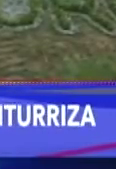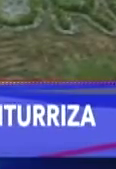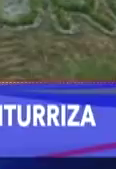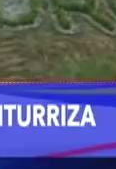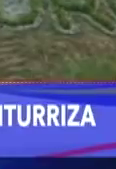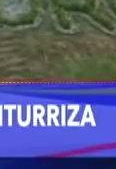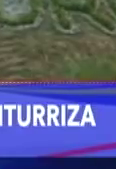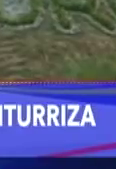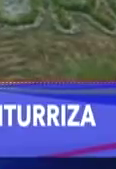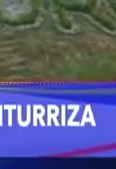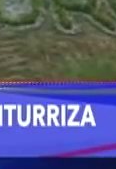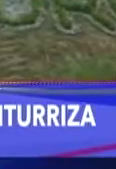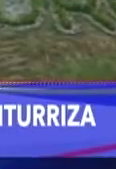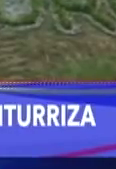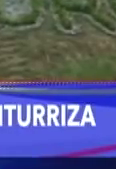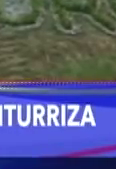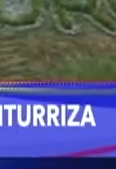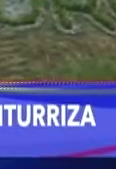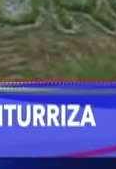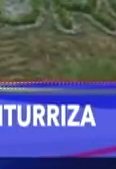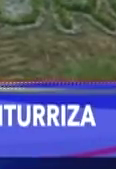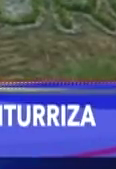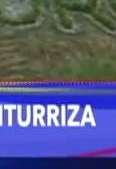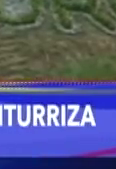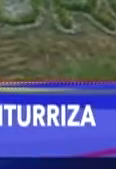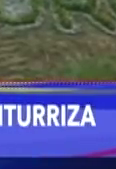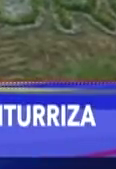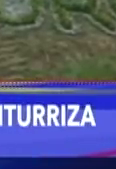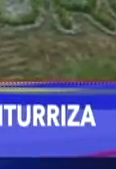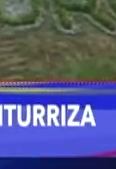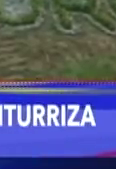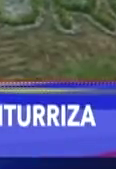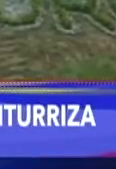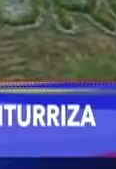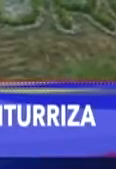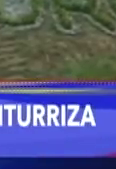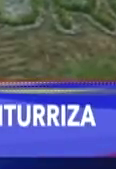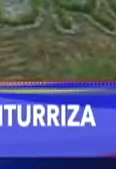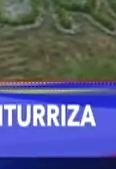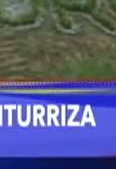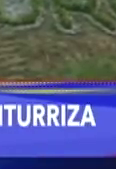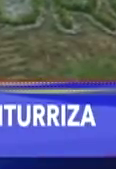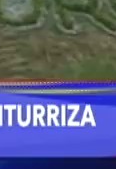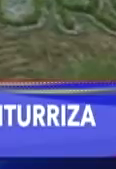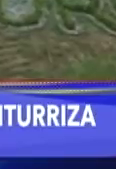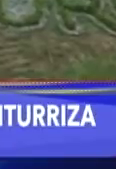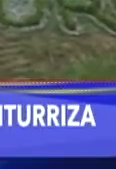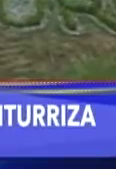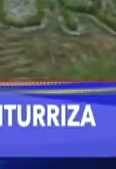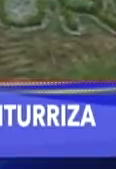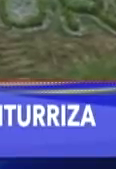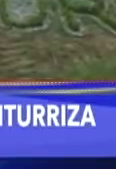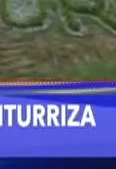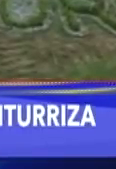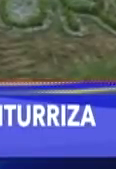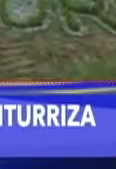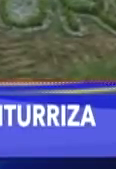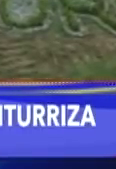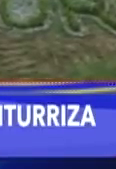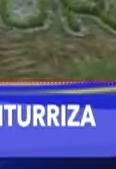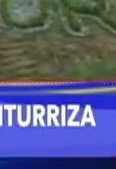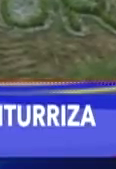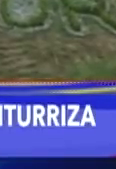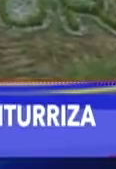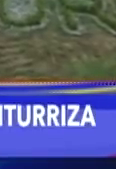fuerza, nosotros, bueno, ahora le damos allá nuevamente nuestro saludo y el pase, y con nuestro tambor, con nuestra cultura, con nuestra